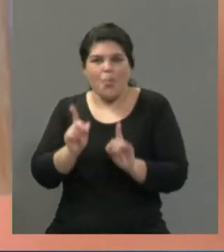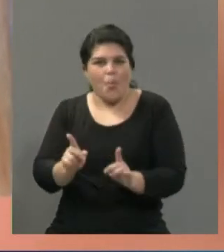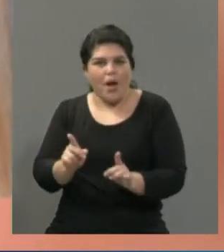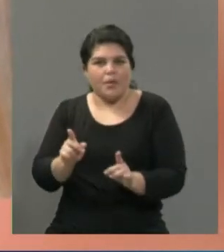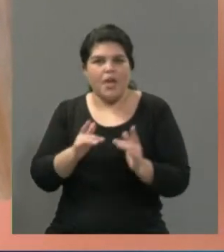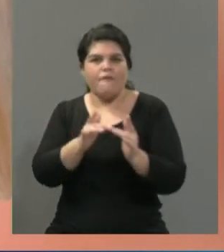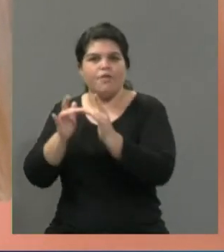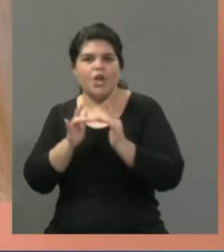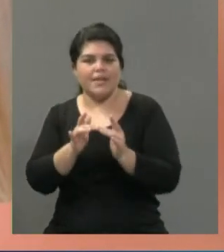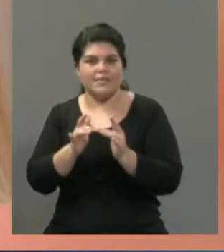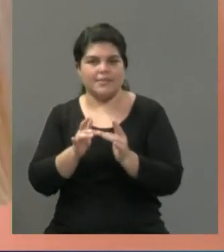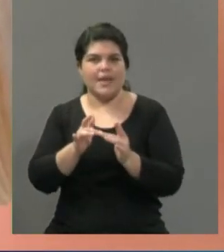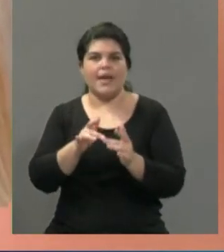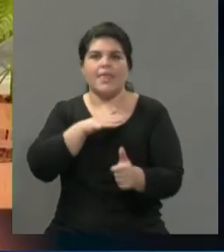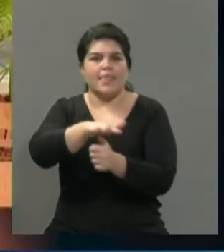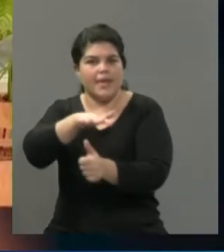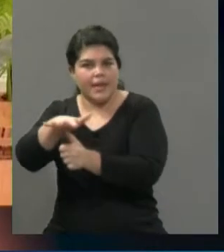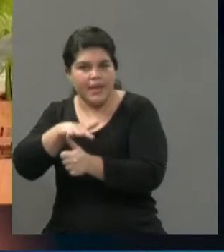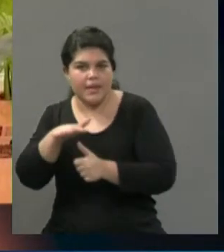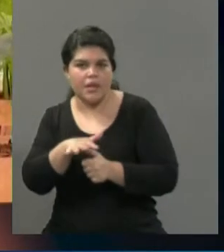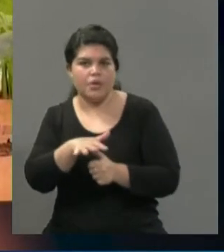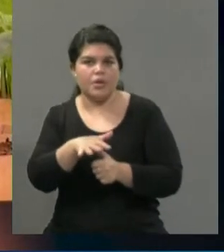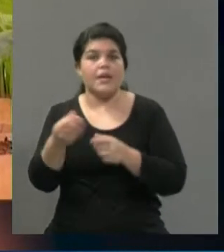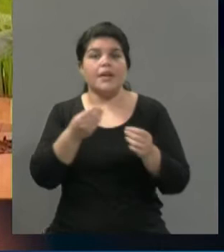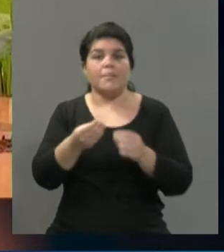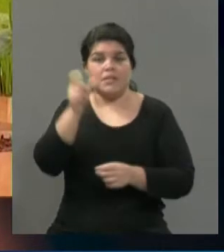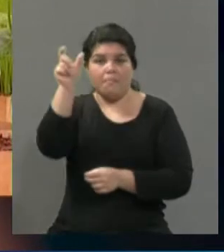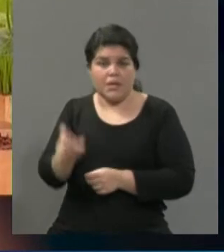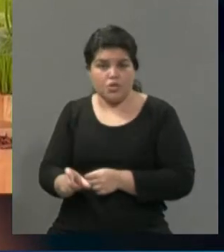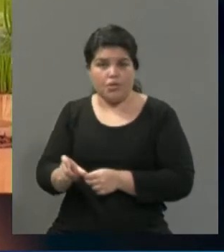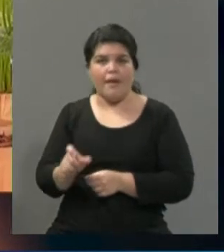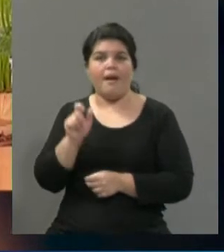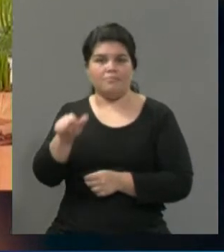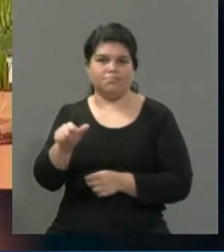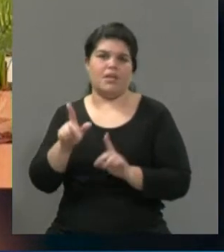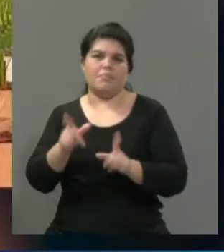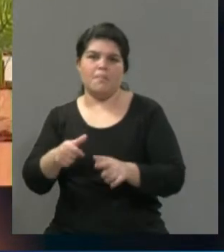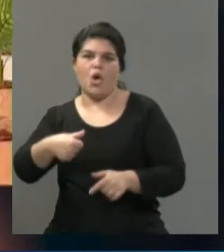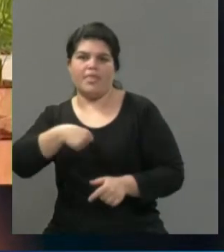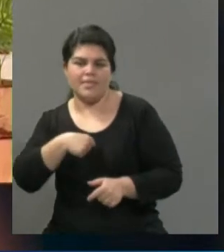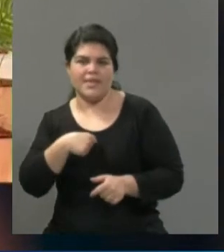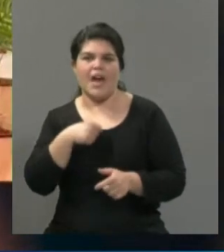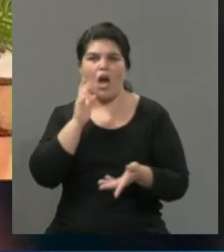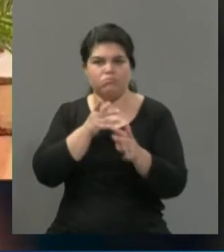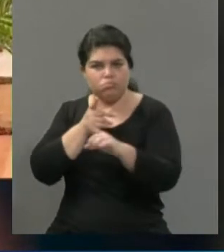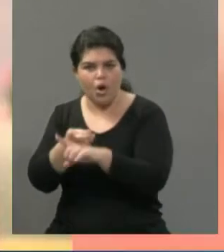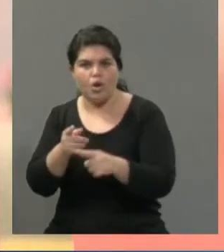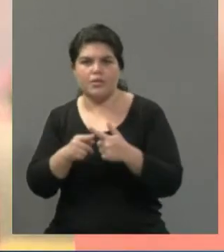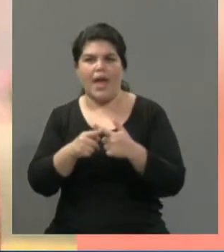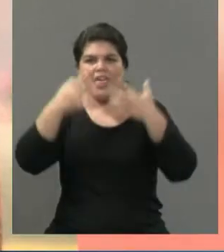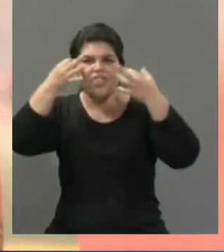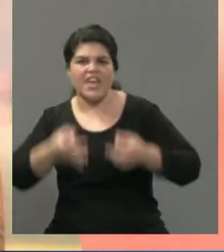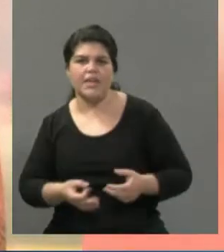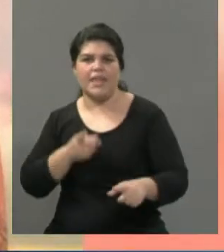digital particularmente afecta a los derechos digitales de las personas. Por ejemplo, la identidad, por ejemplo, la dignidad, por ejemplo,